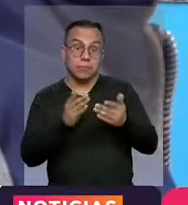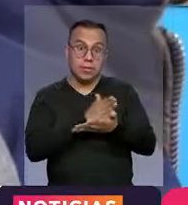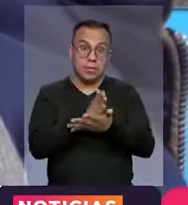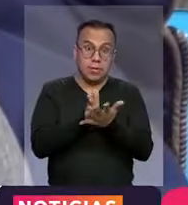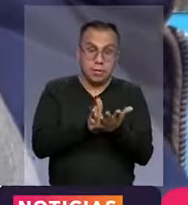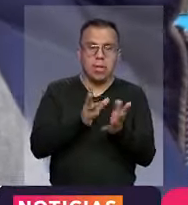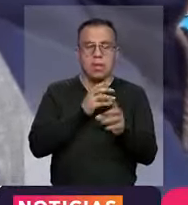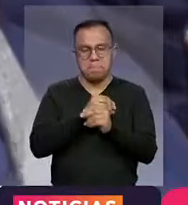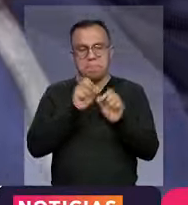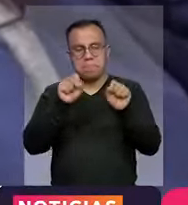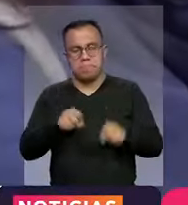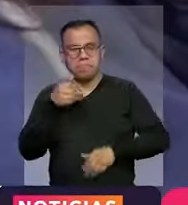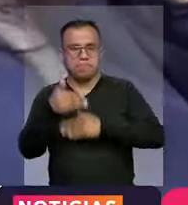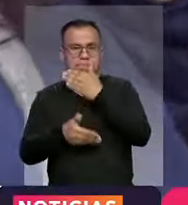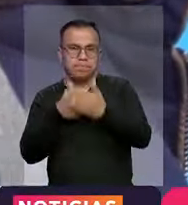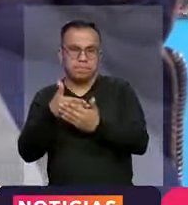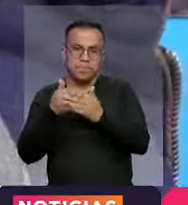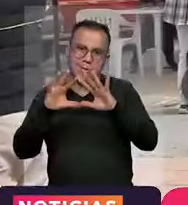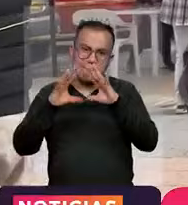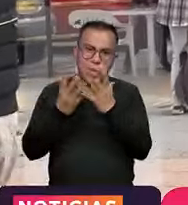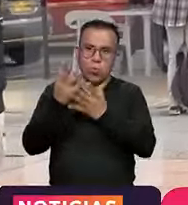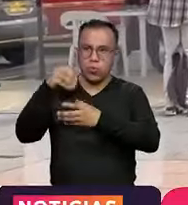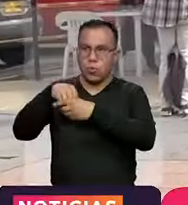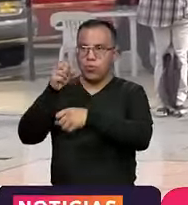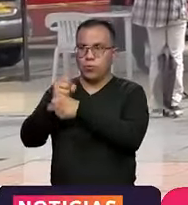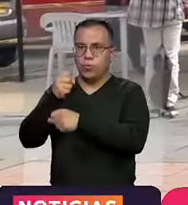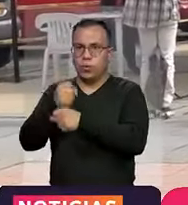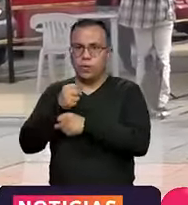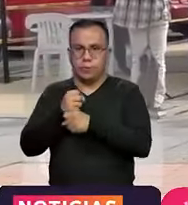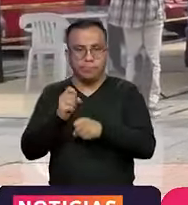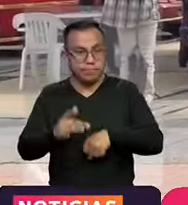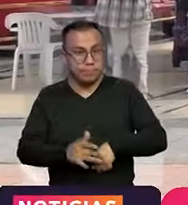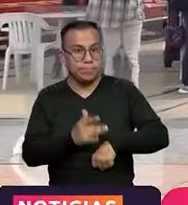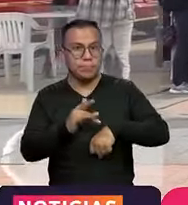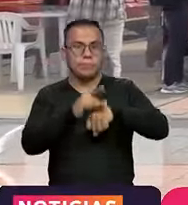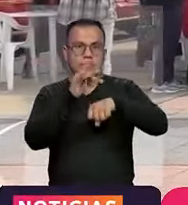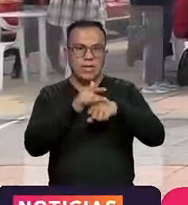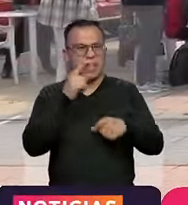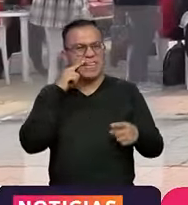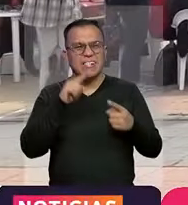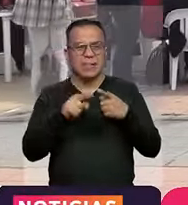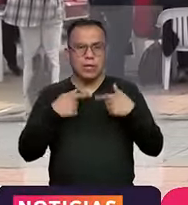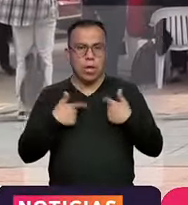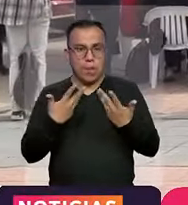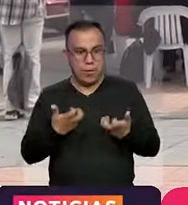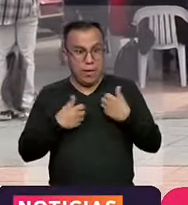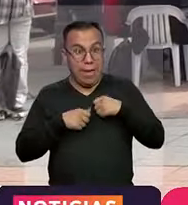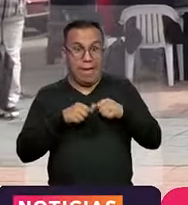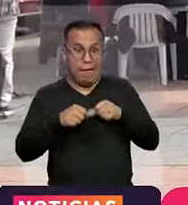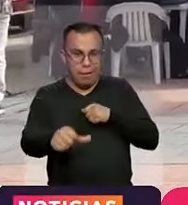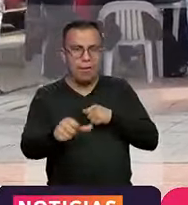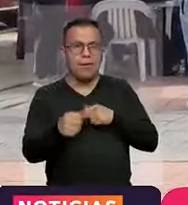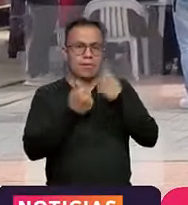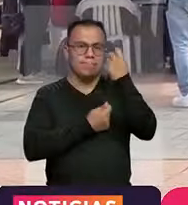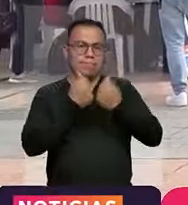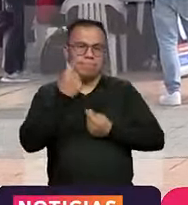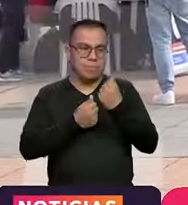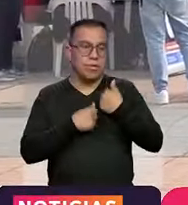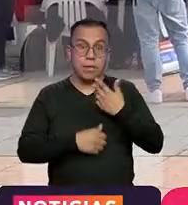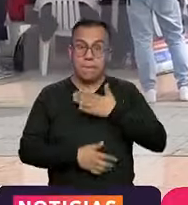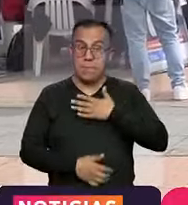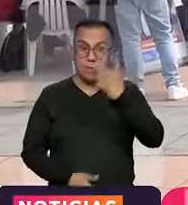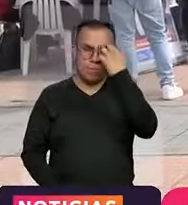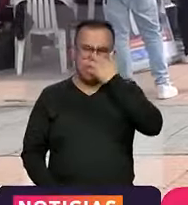más oportunidades para iniciar en el mundo laboral. Obviamente con la motivación de conseguir una estabilidad económica y laboral dentro de mi